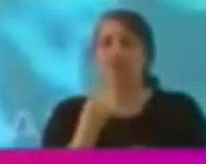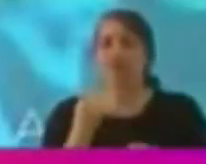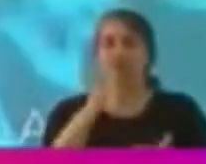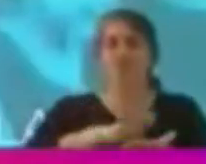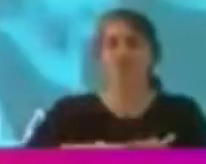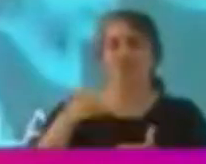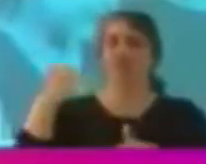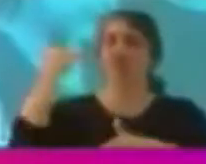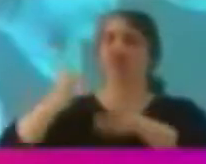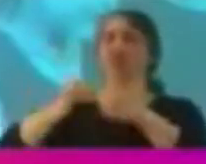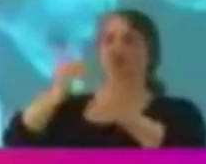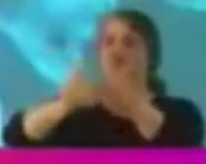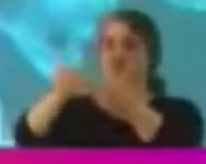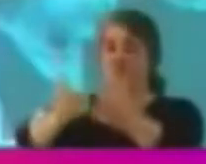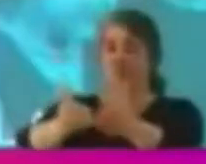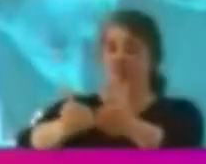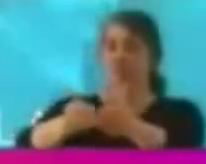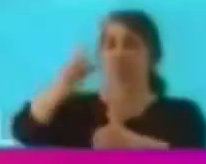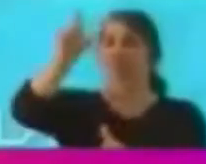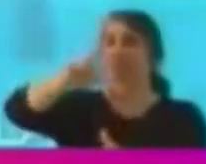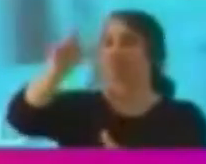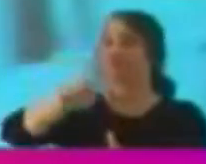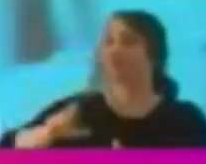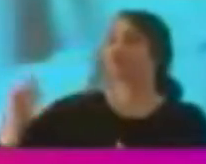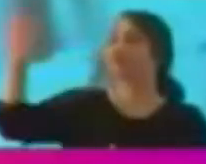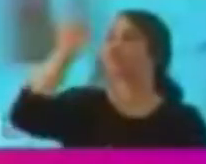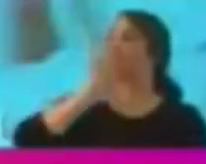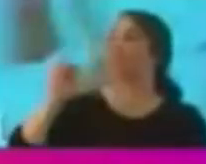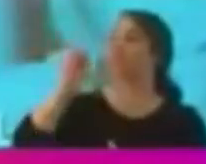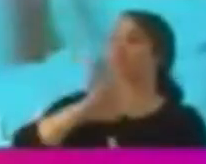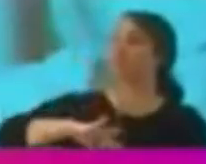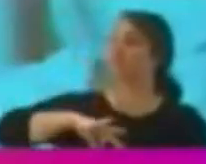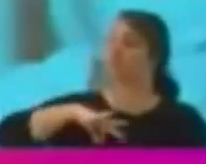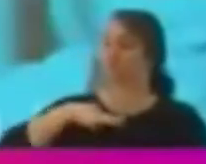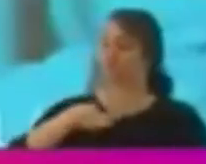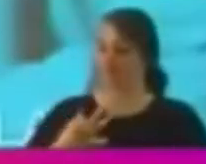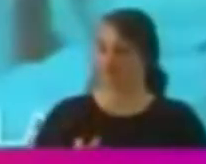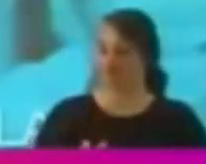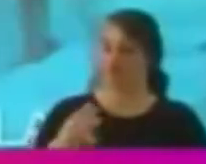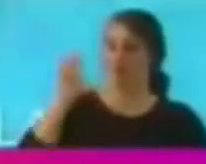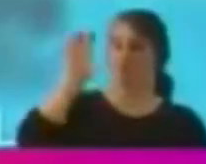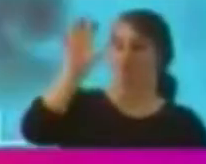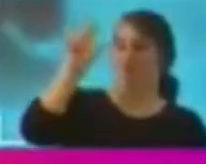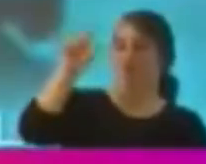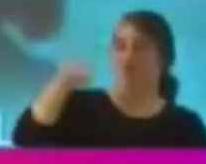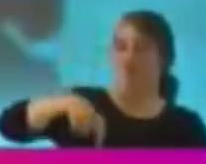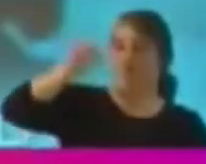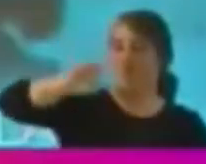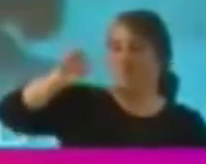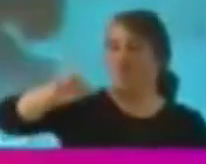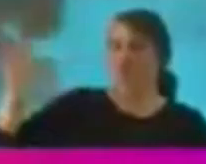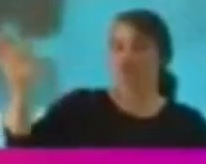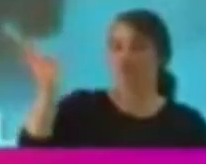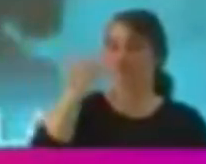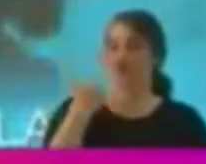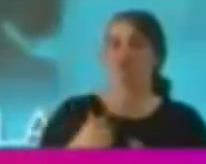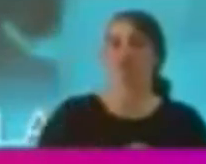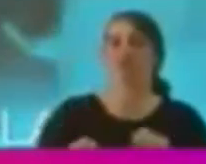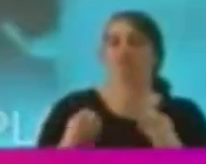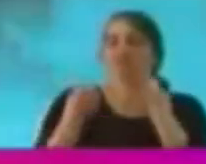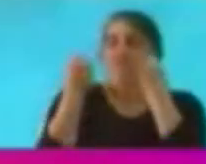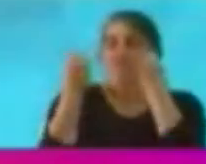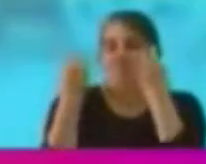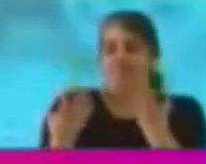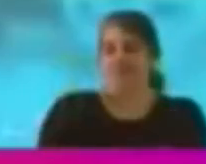para mejorar las oportunidades y las condiciones de vida de todos los chaqueños y las chaqueñas. Por lo tanto, estas políticas